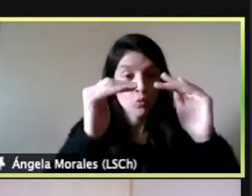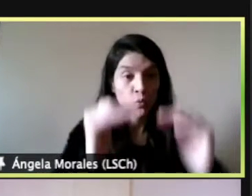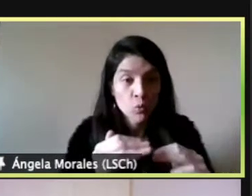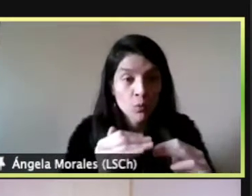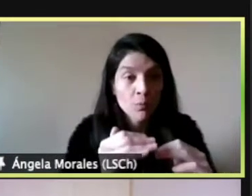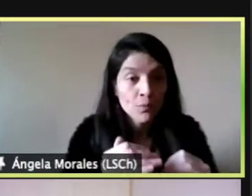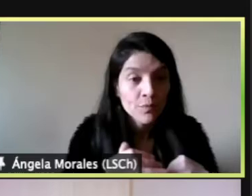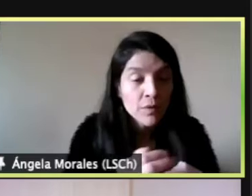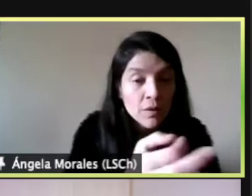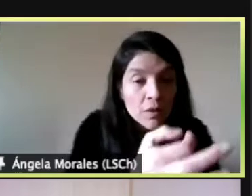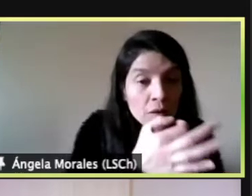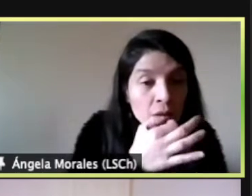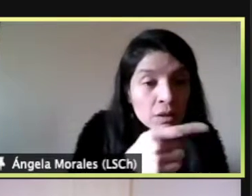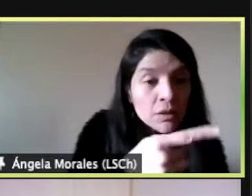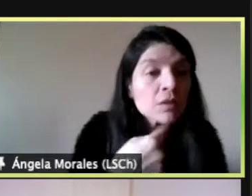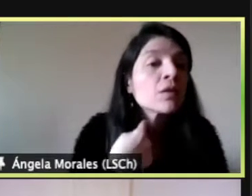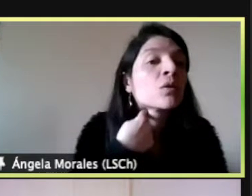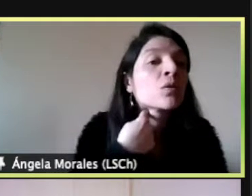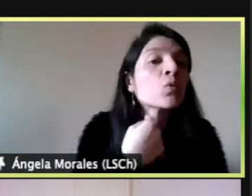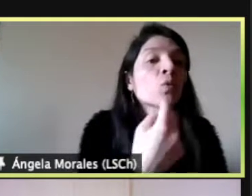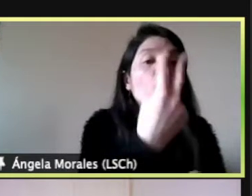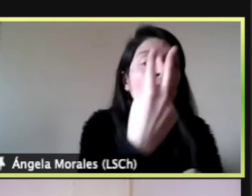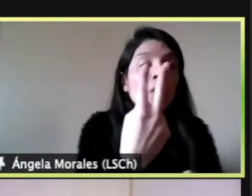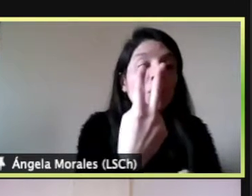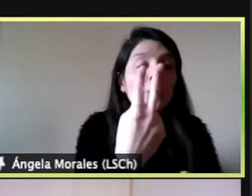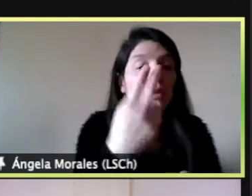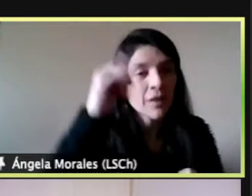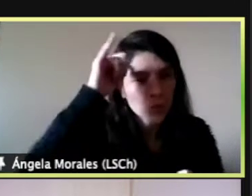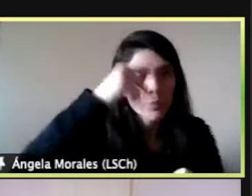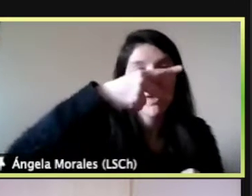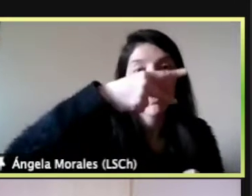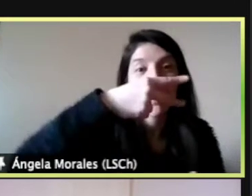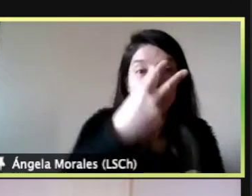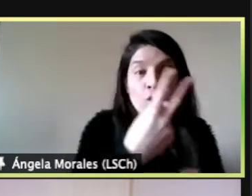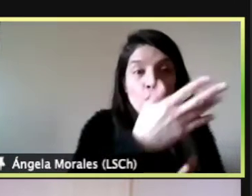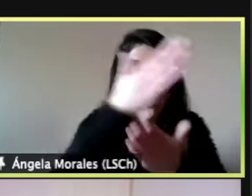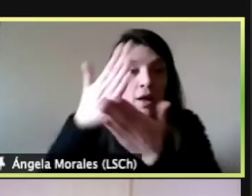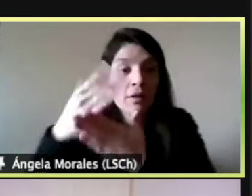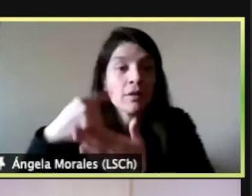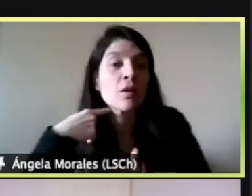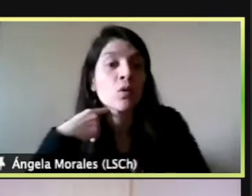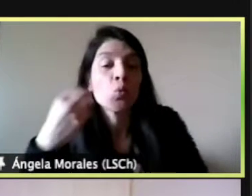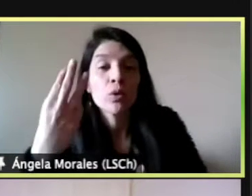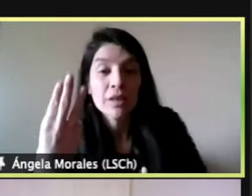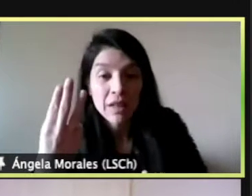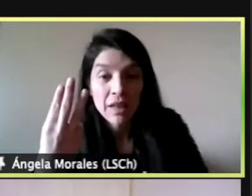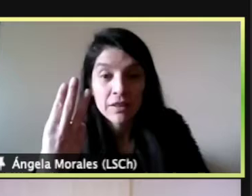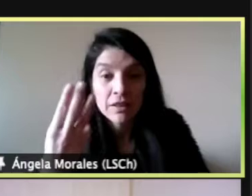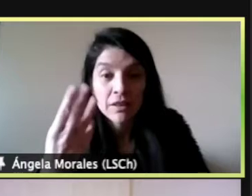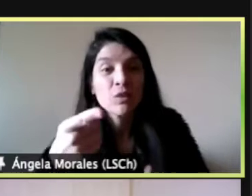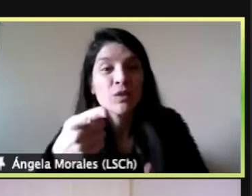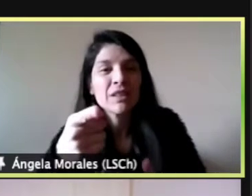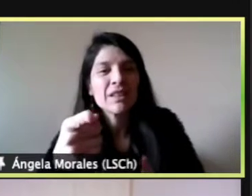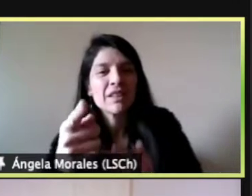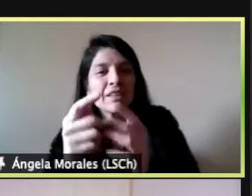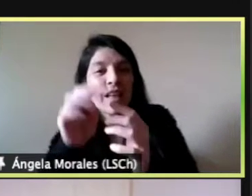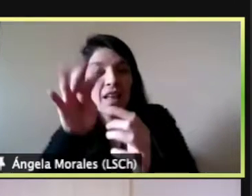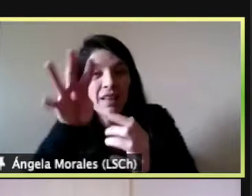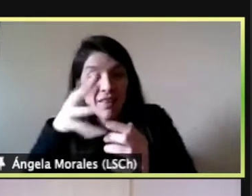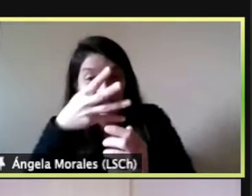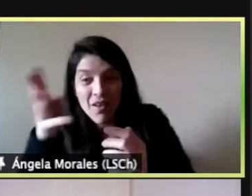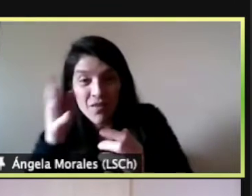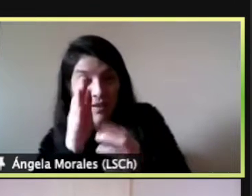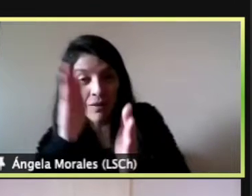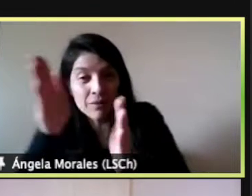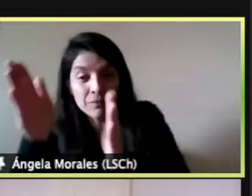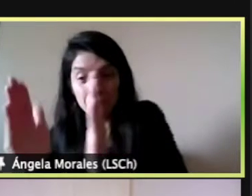Q2 hasta K2 hasta la Q3. Fíjense que esta tabla cambió. Entonces necesito